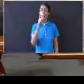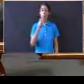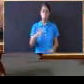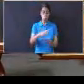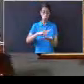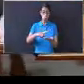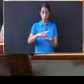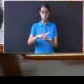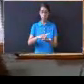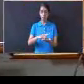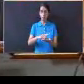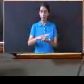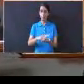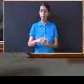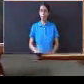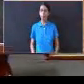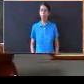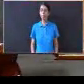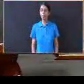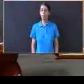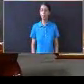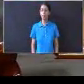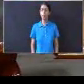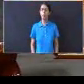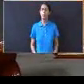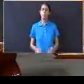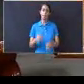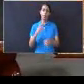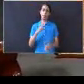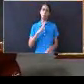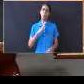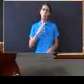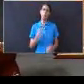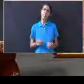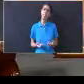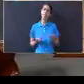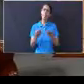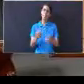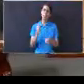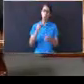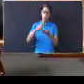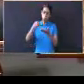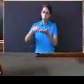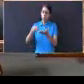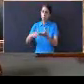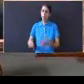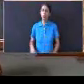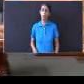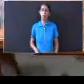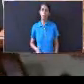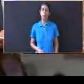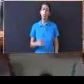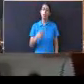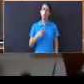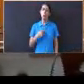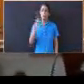dar una autorización de X, Y, cosa. Y él me lo dio. Si le alegro, no me da nada ahí tampoco.